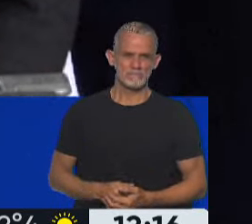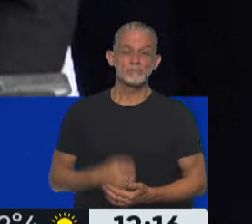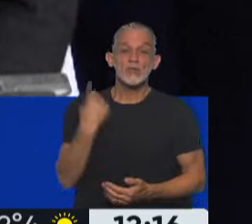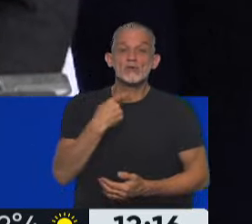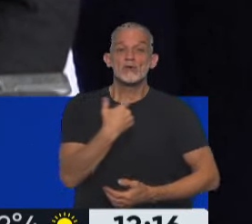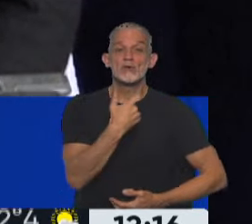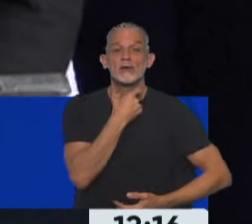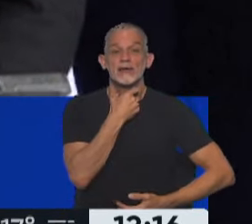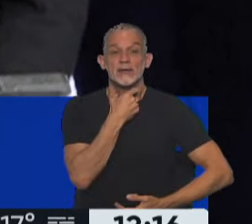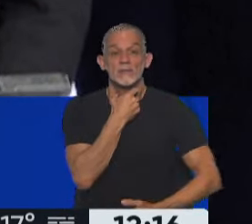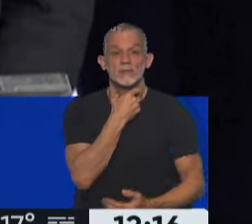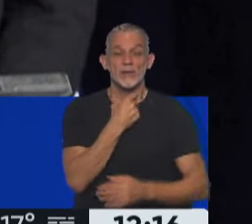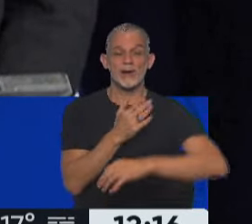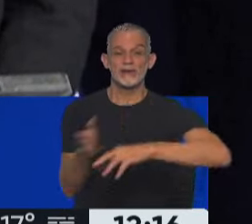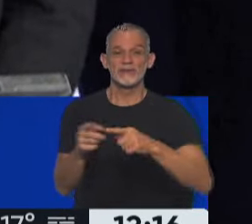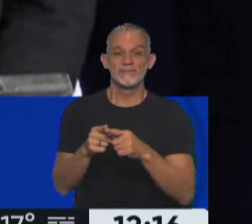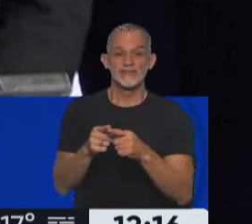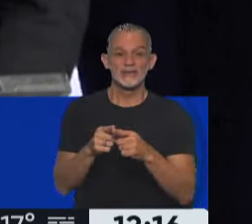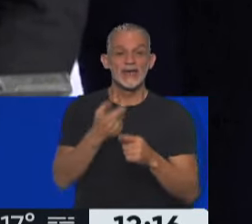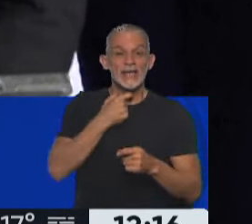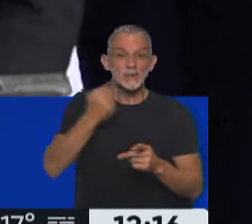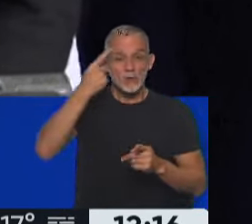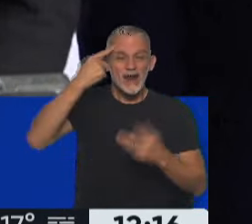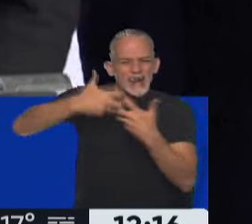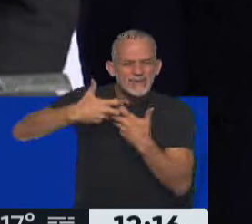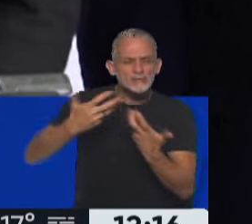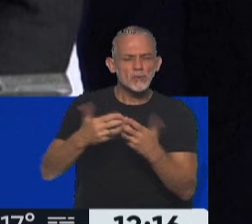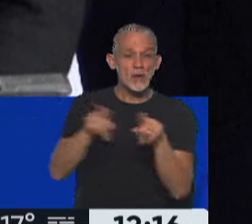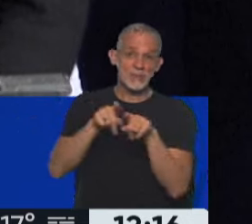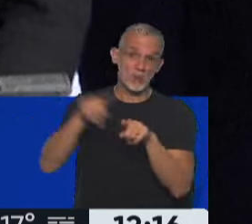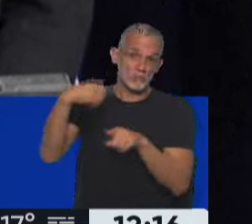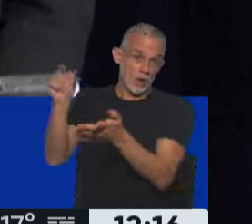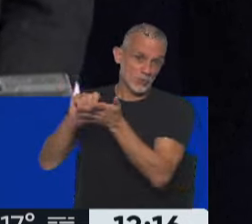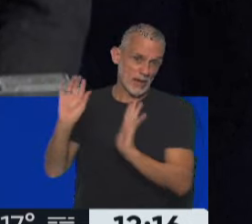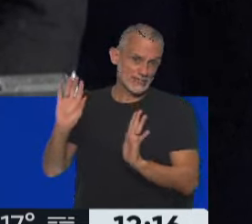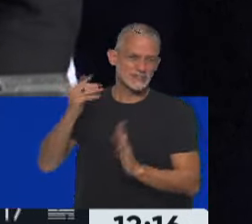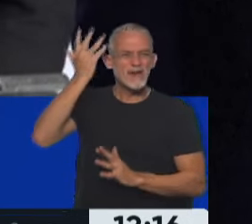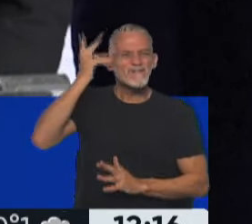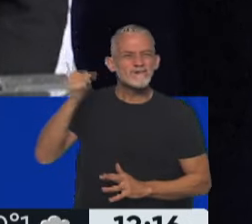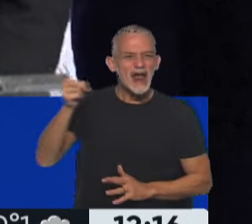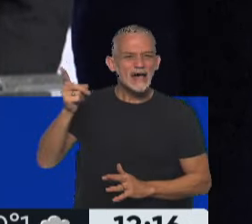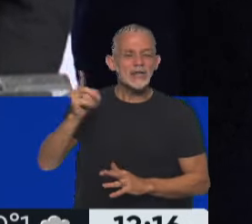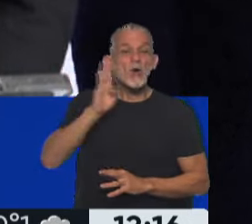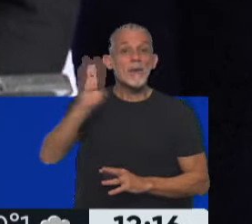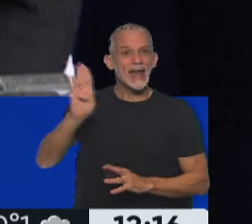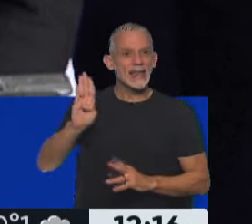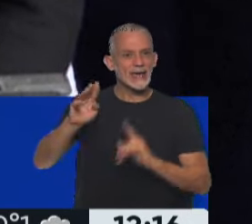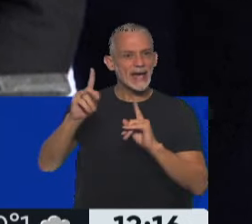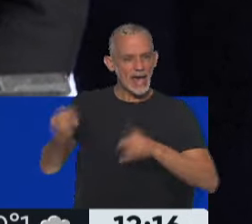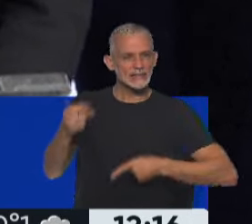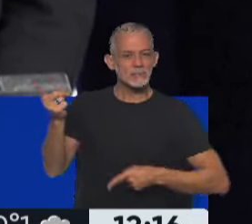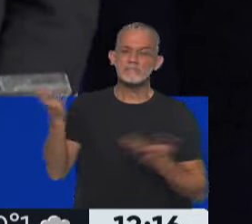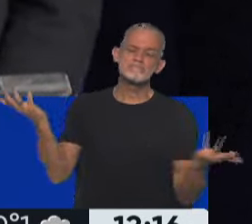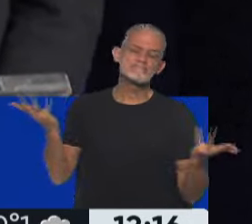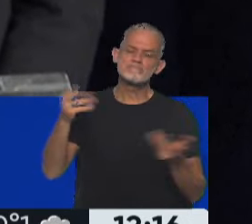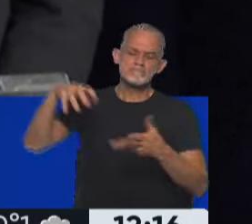Queremos hoy pedirle una reflexión y que haga como han hecho en otros lugares, en Francia y en Bélgica, y que disuelva las